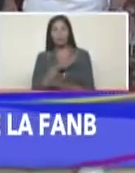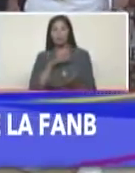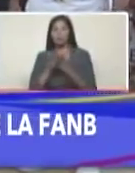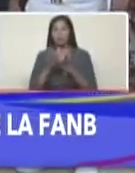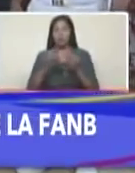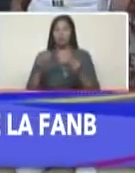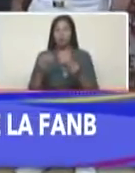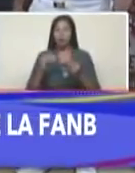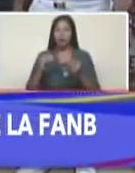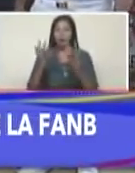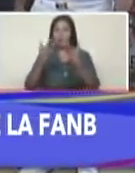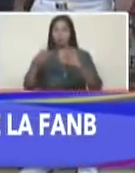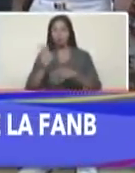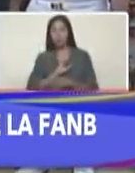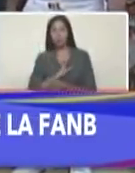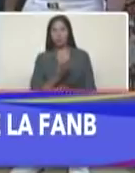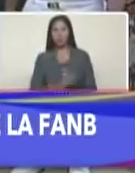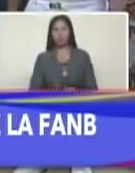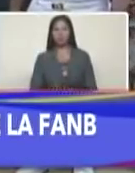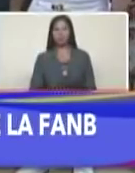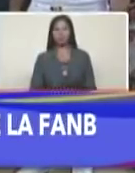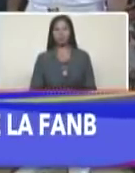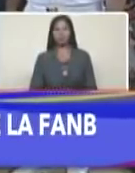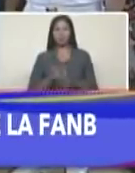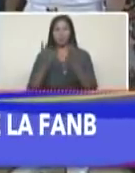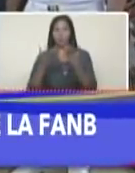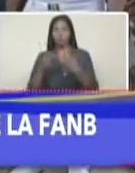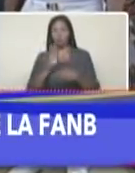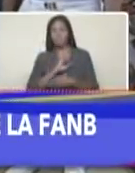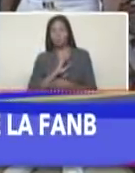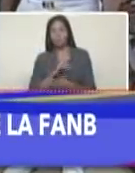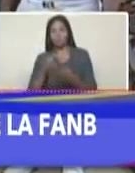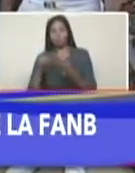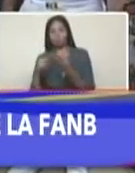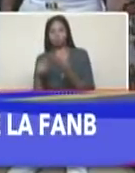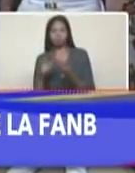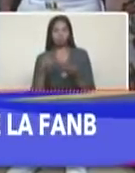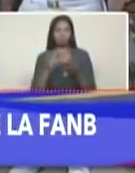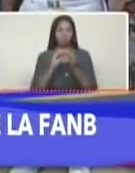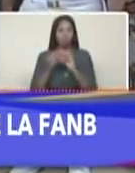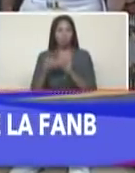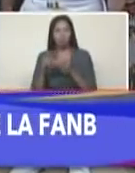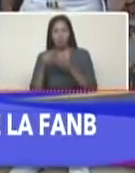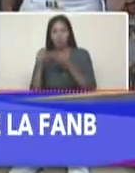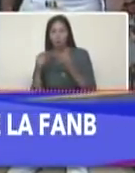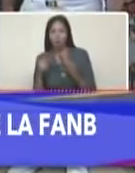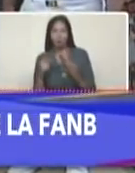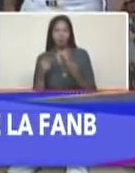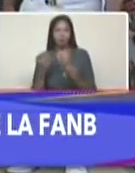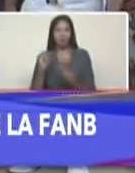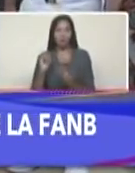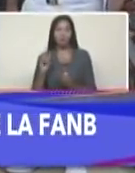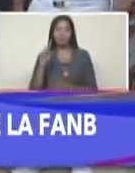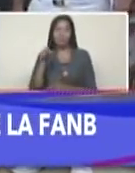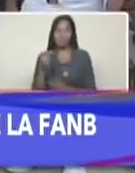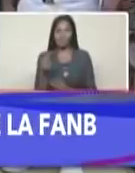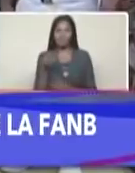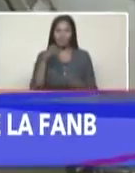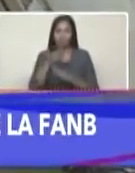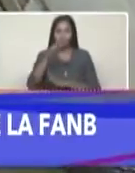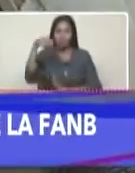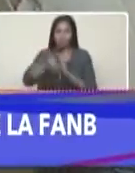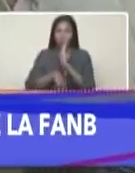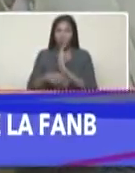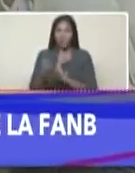soberanos en la producción de piezas, repuestos, partes, e incluso irnos mucho más